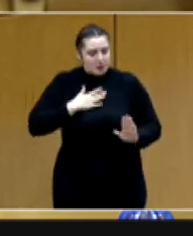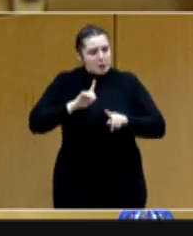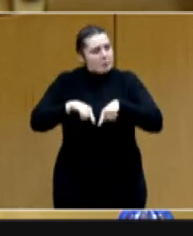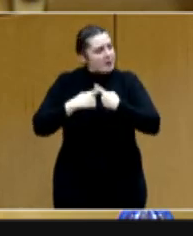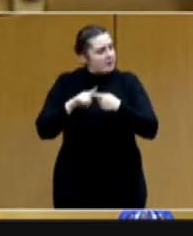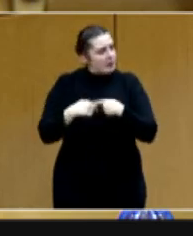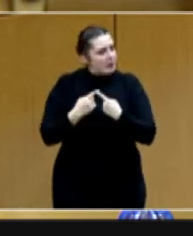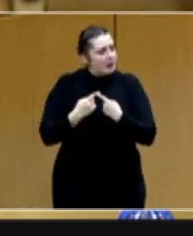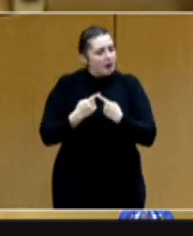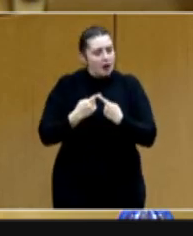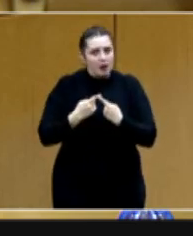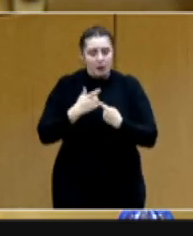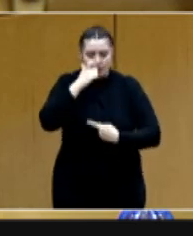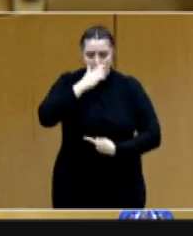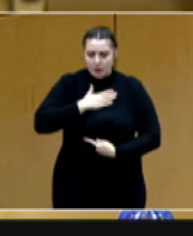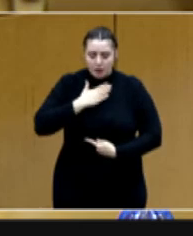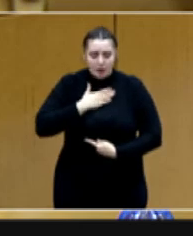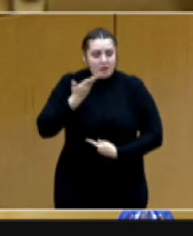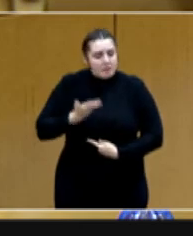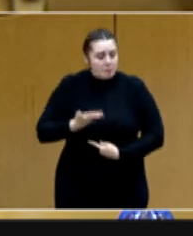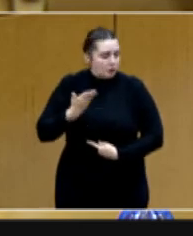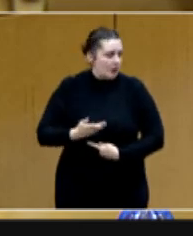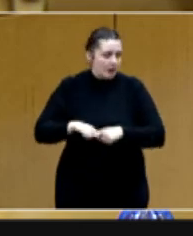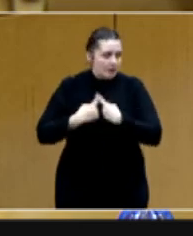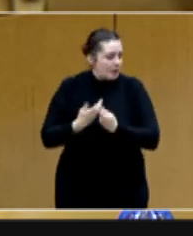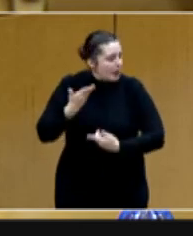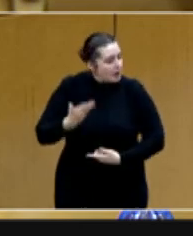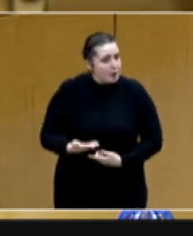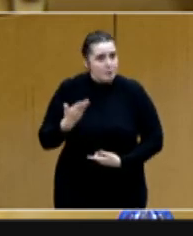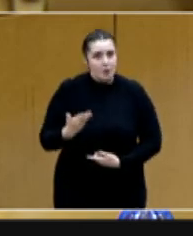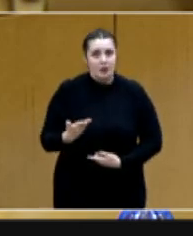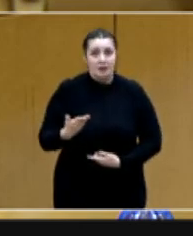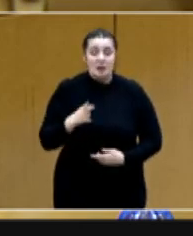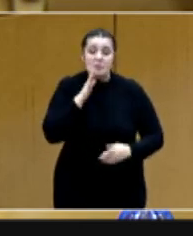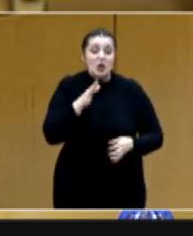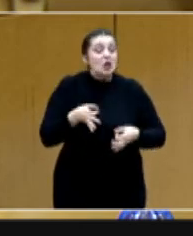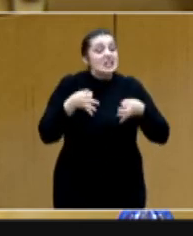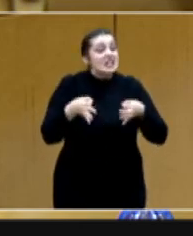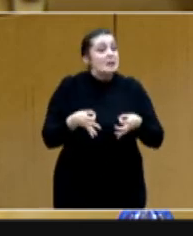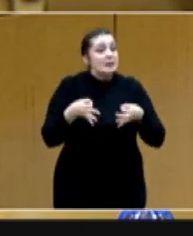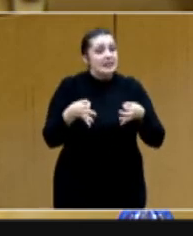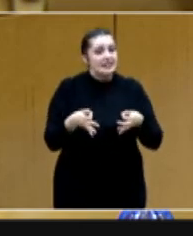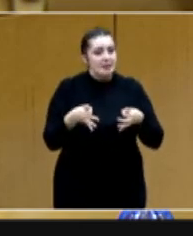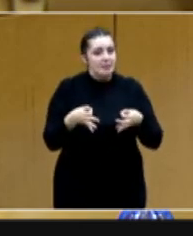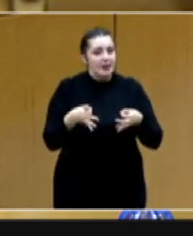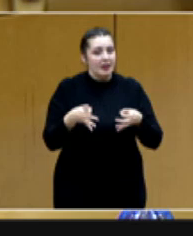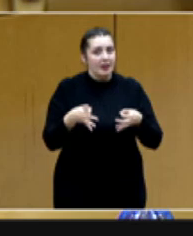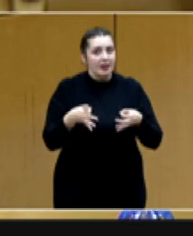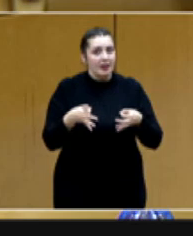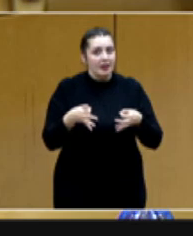es muy importante para mí aunque no siempre estoy de acuerdo